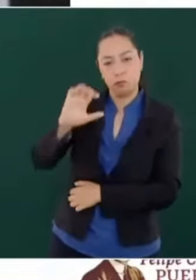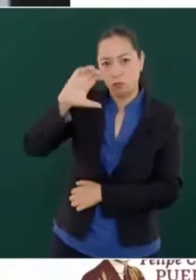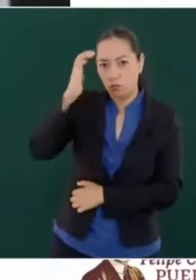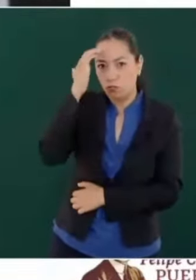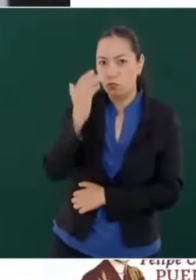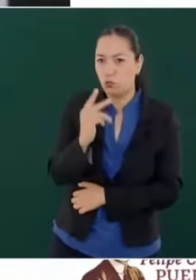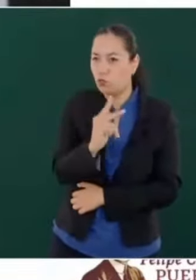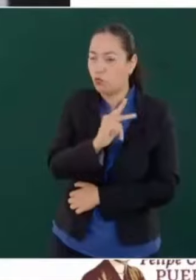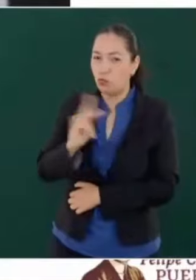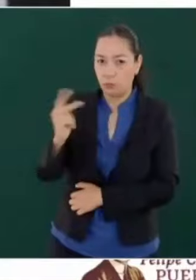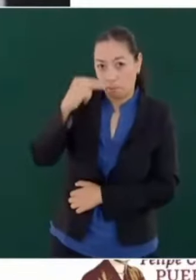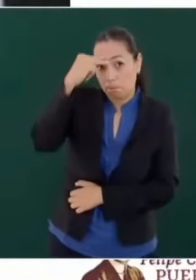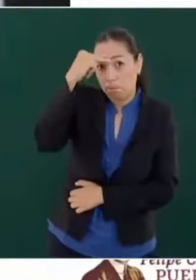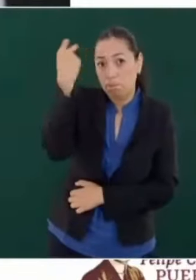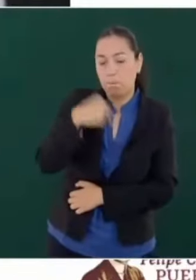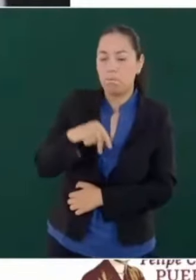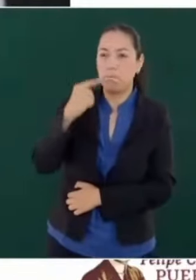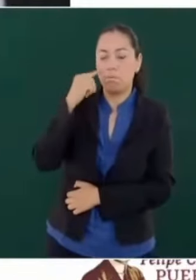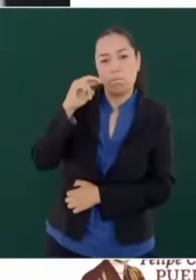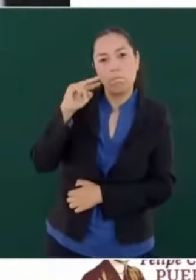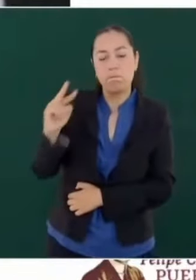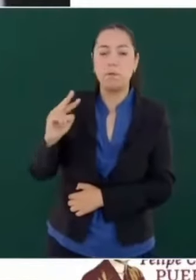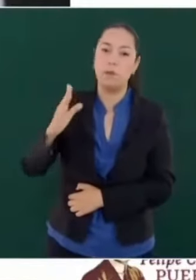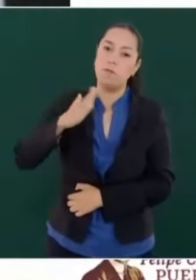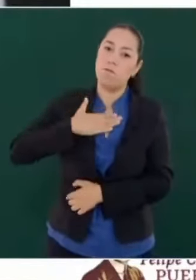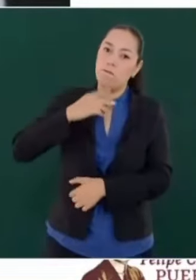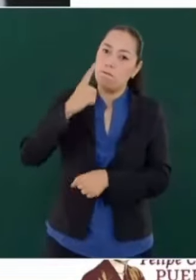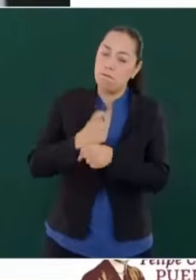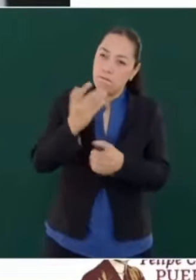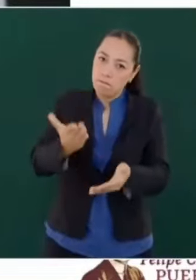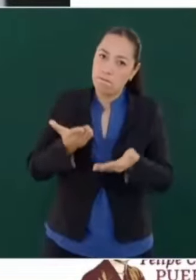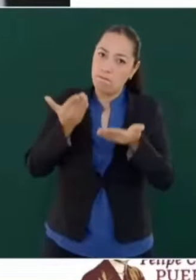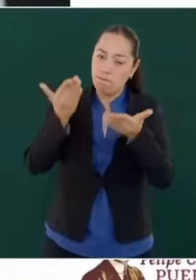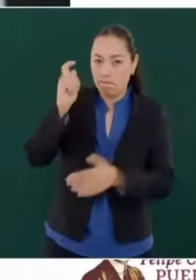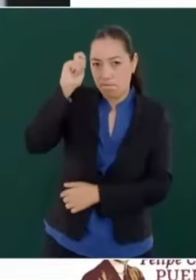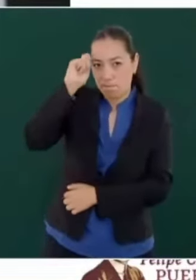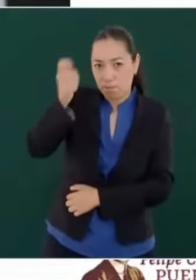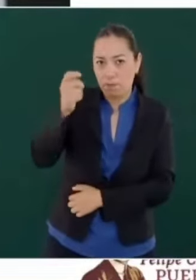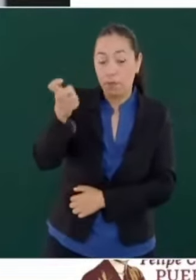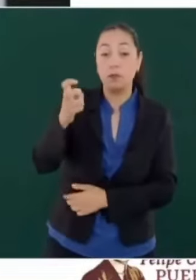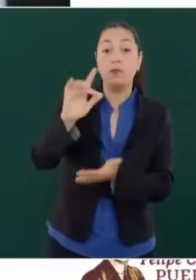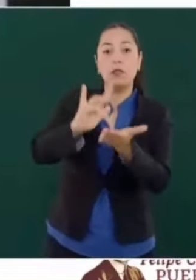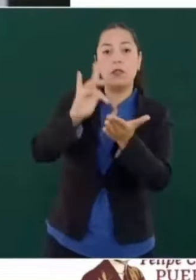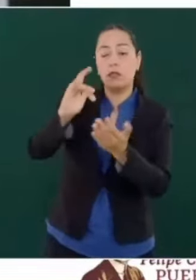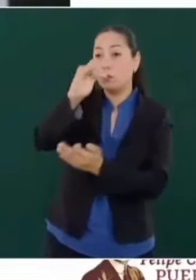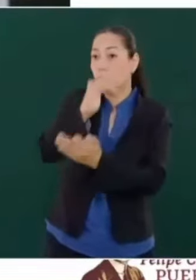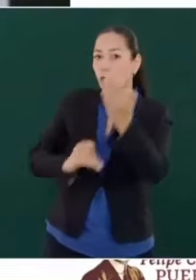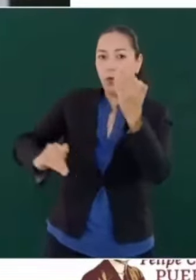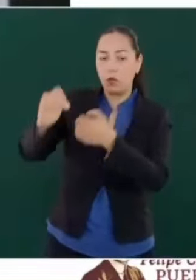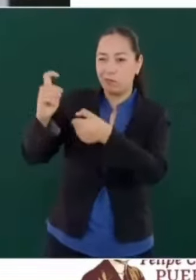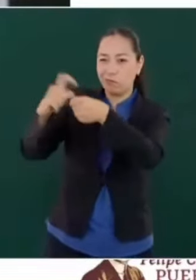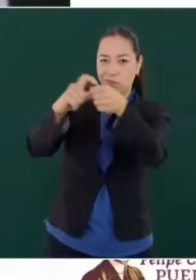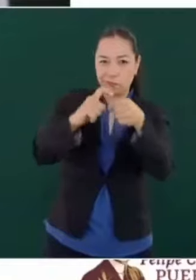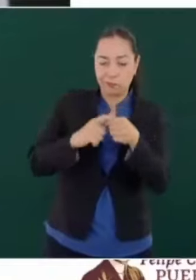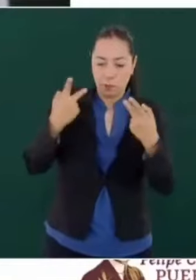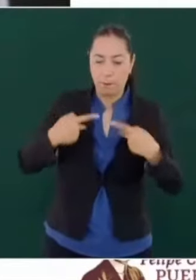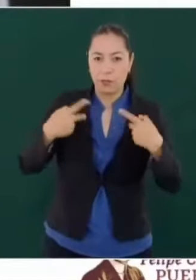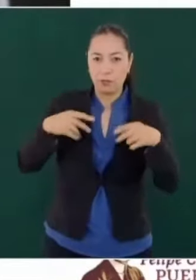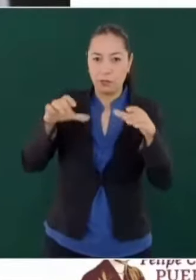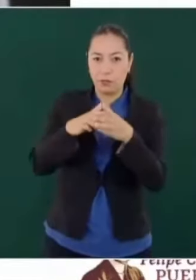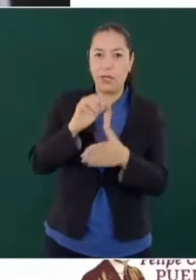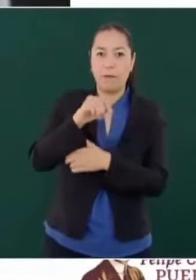los mexicanos, empezando por mí. Gracias a todos los miembros de la embajada, a cada uno le